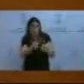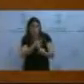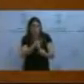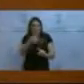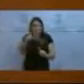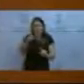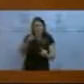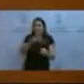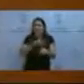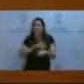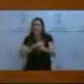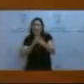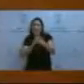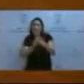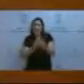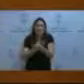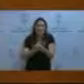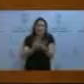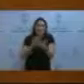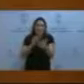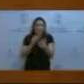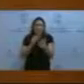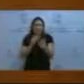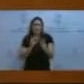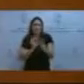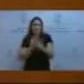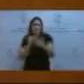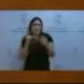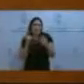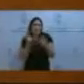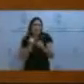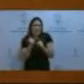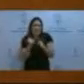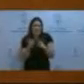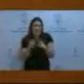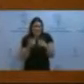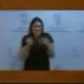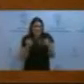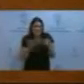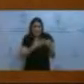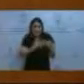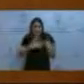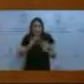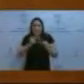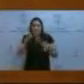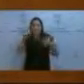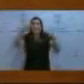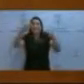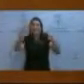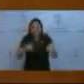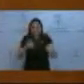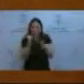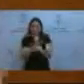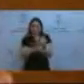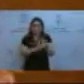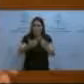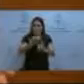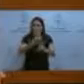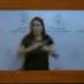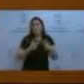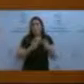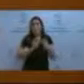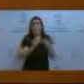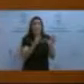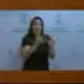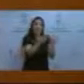intermediación, el SEPEPA, lo que va a buscar es un trabajo. Estamos hablando de porcentajes reales de consecución de un empleo para estos colectivos. Pero claro, no son sus